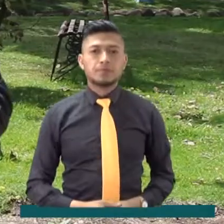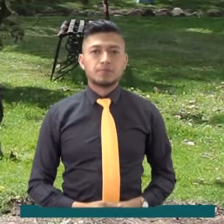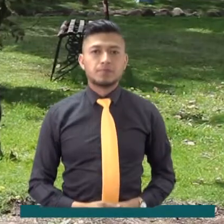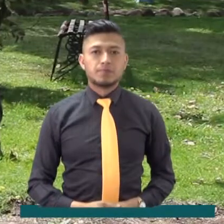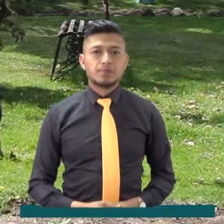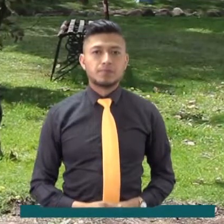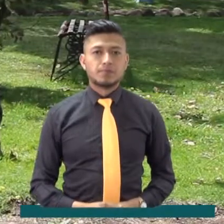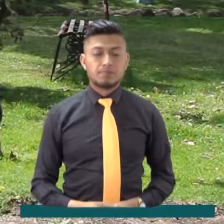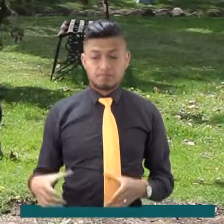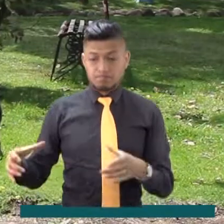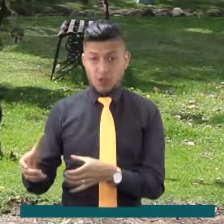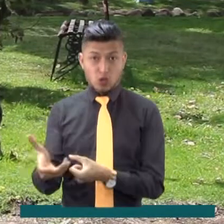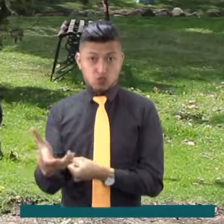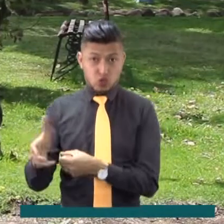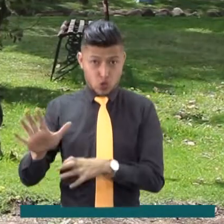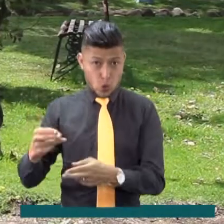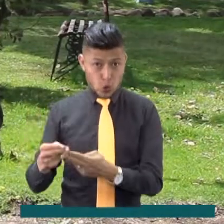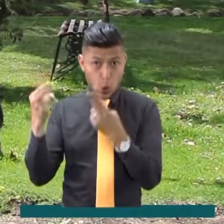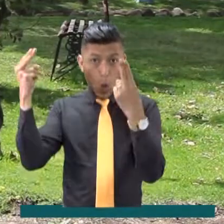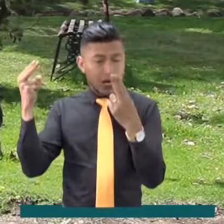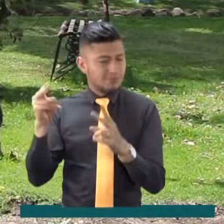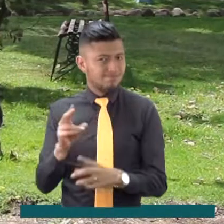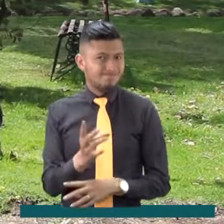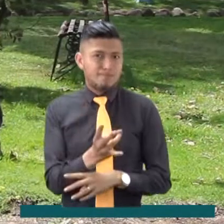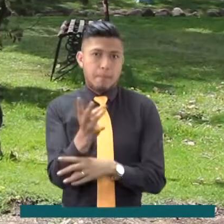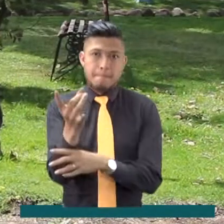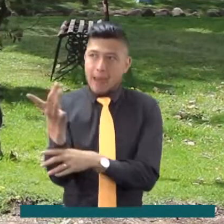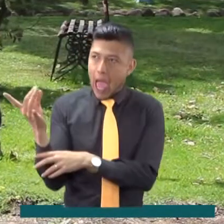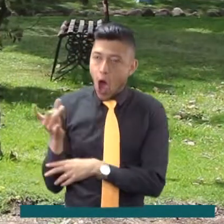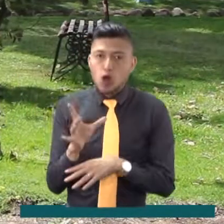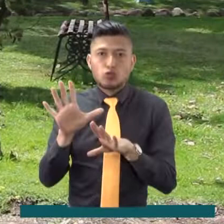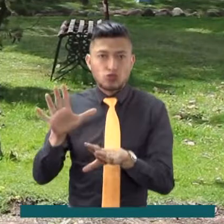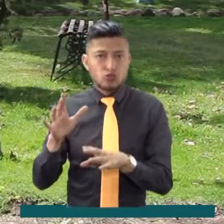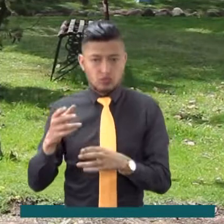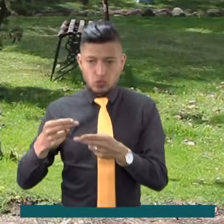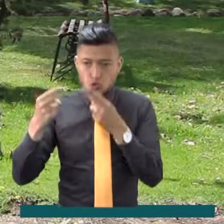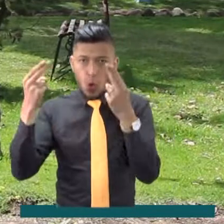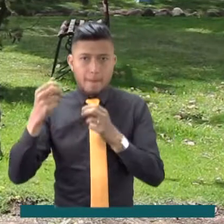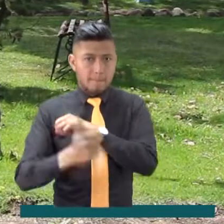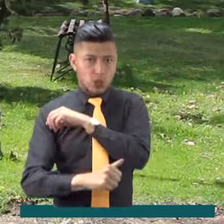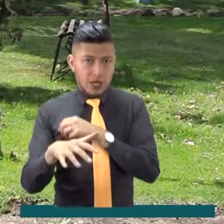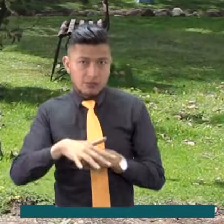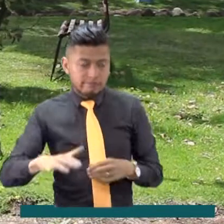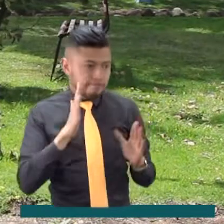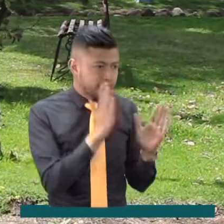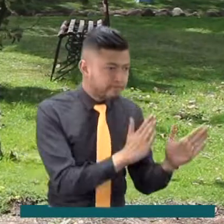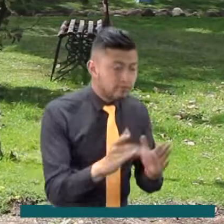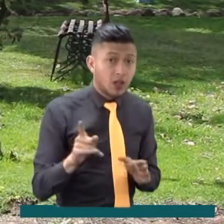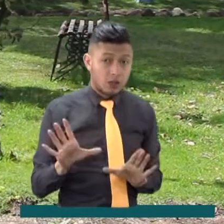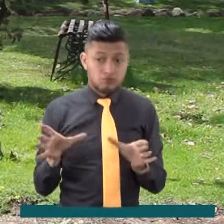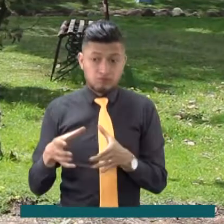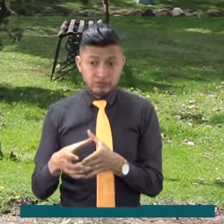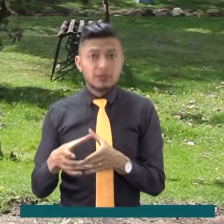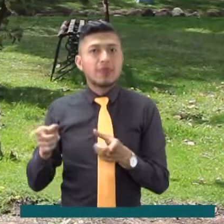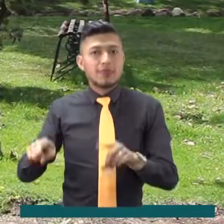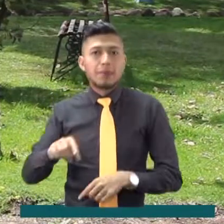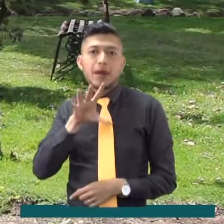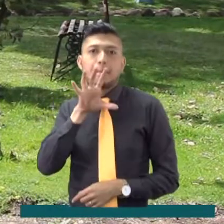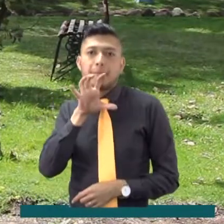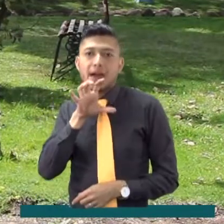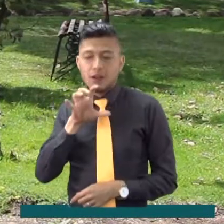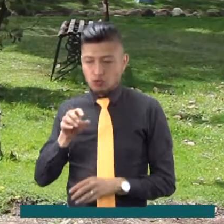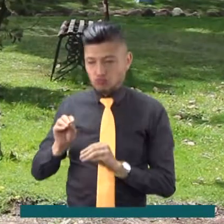El Cuerpo de Bomberos de Tunja es considerado uno de los mejores organismos de socorro del departamento de Boyacá. A esta unidad de rescate ahora se han vinculado